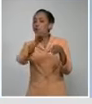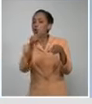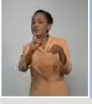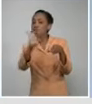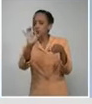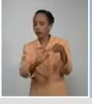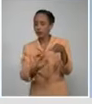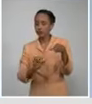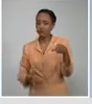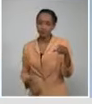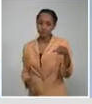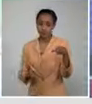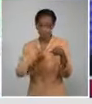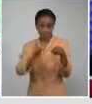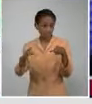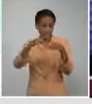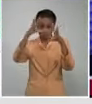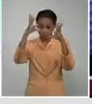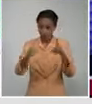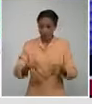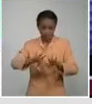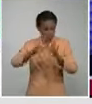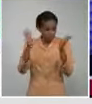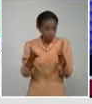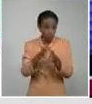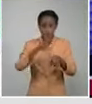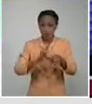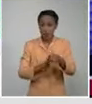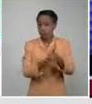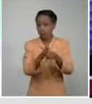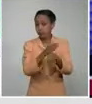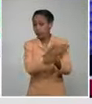16,6%. Y ya se acumulan durante toda la pandemia